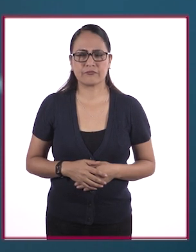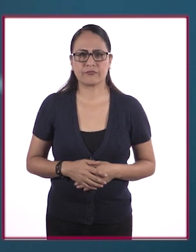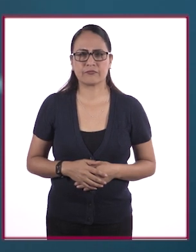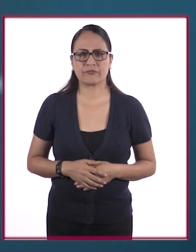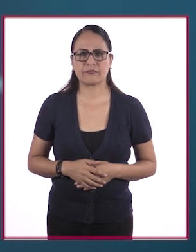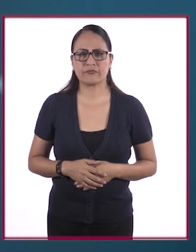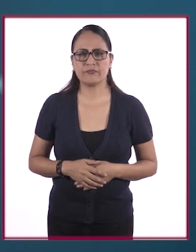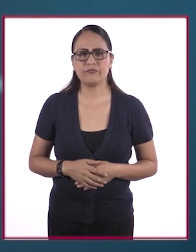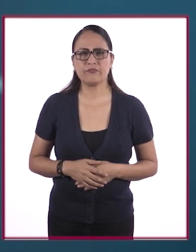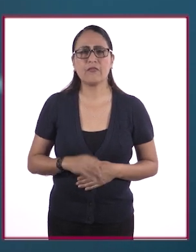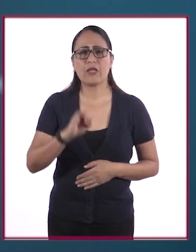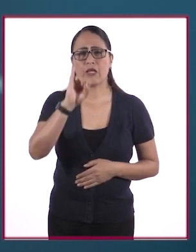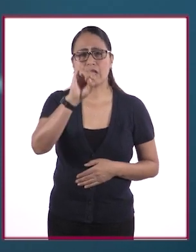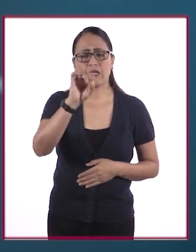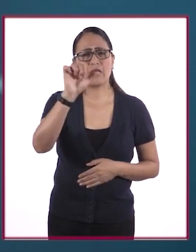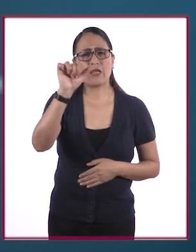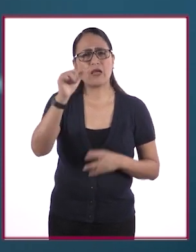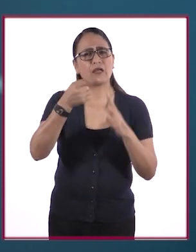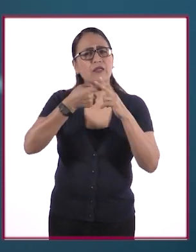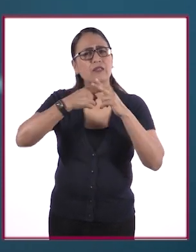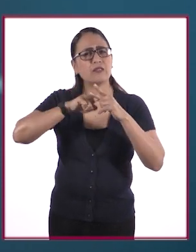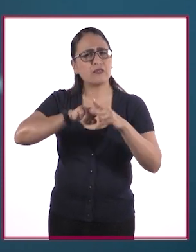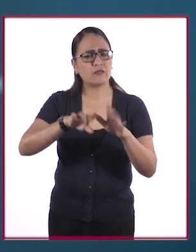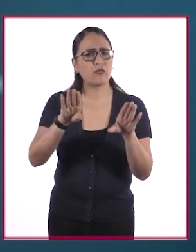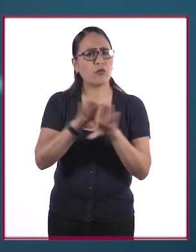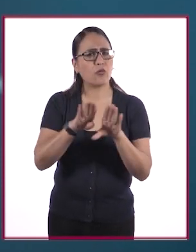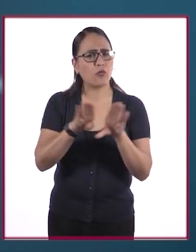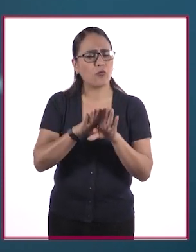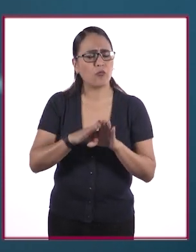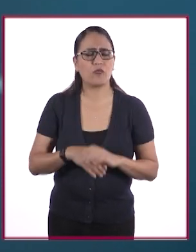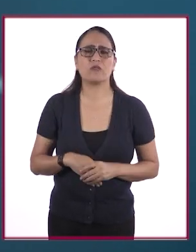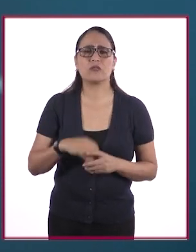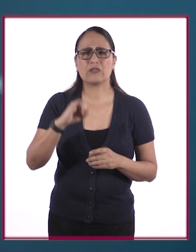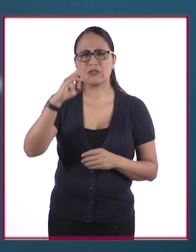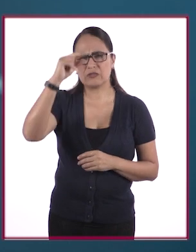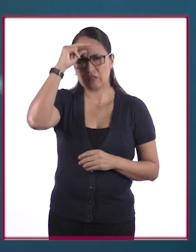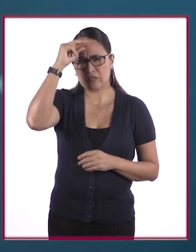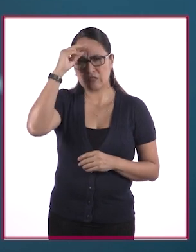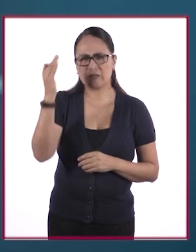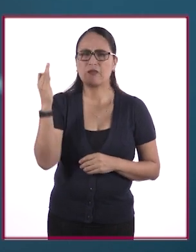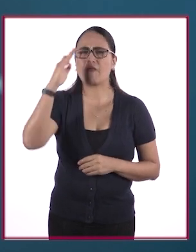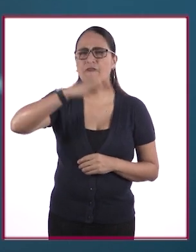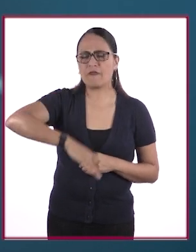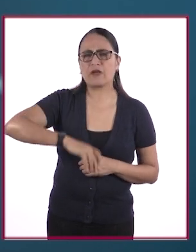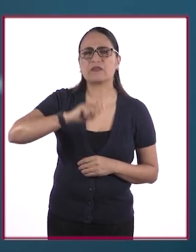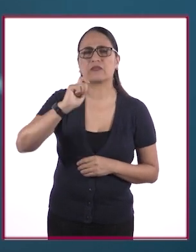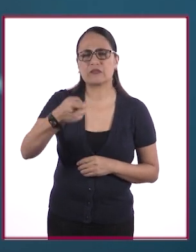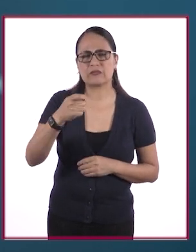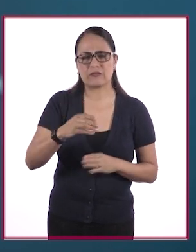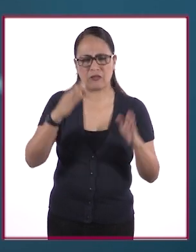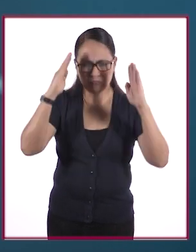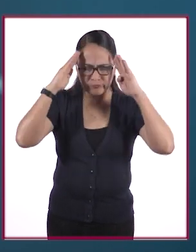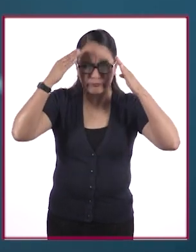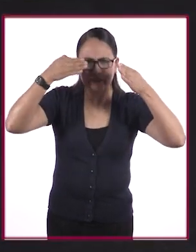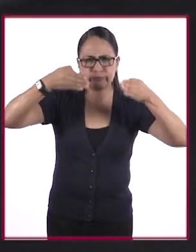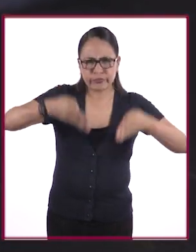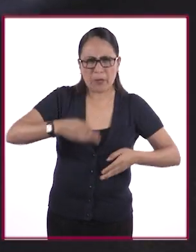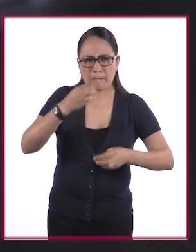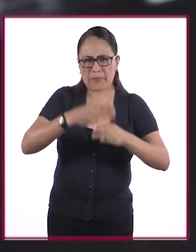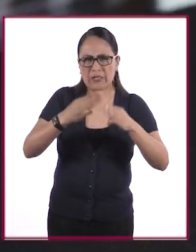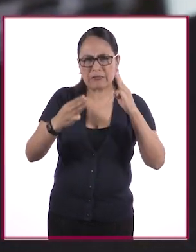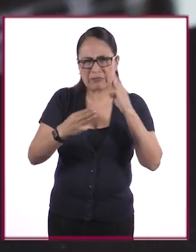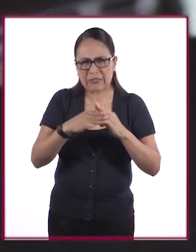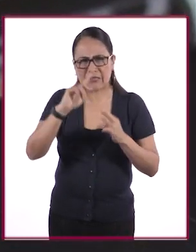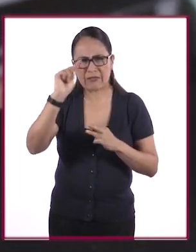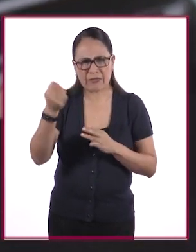¿Cómo surgió la inteligencia artificial? La inteligencia artificial es la disciplina científica y tecnológica que